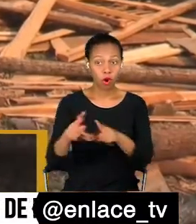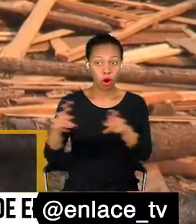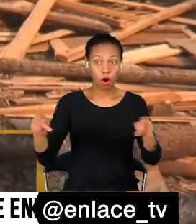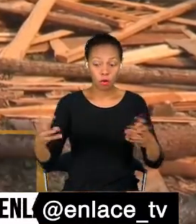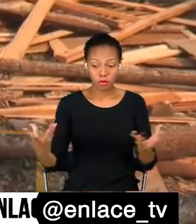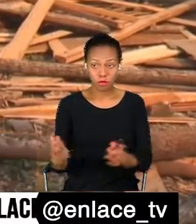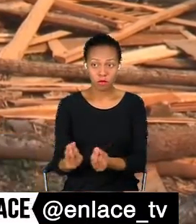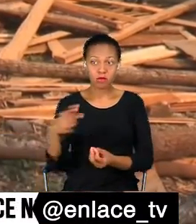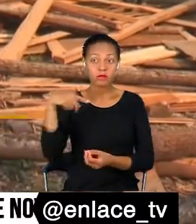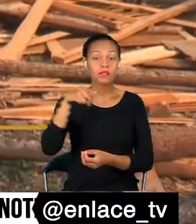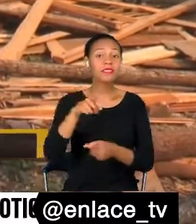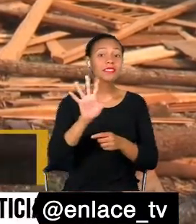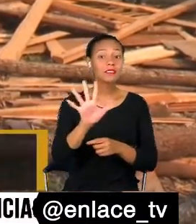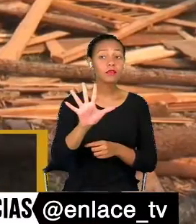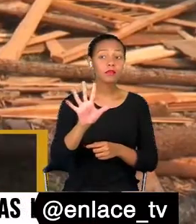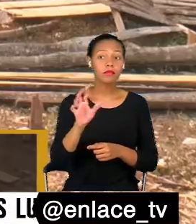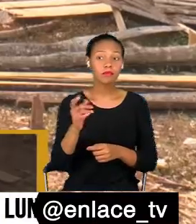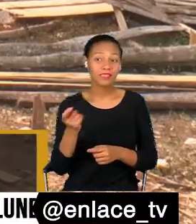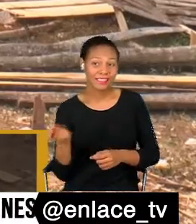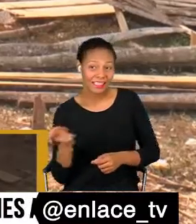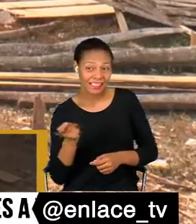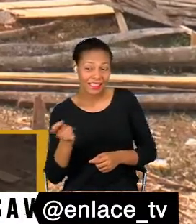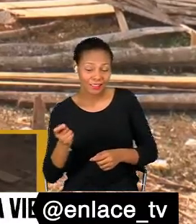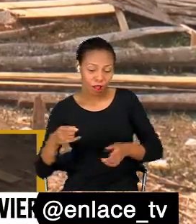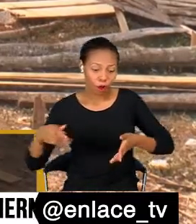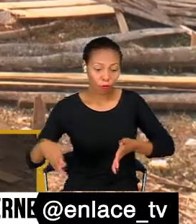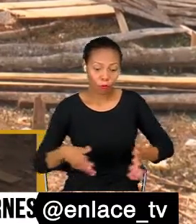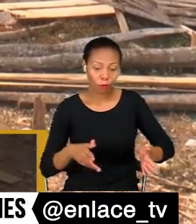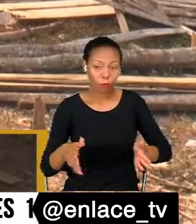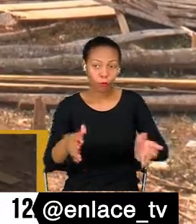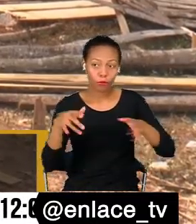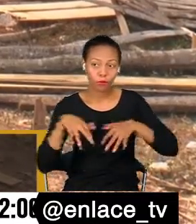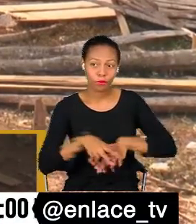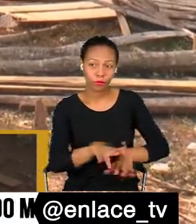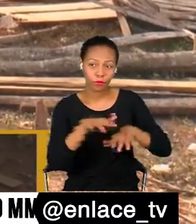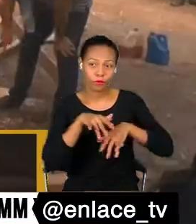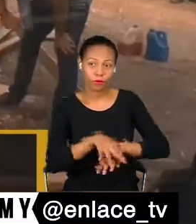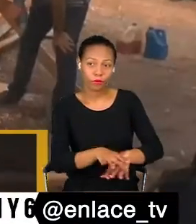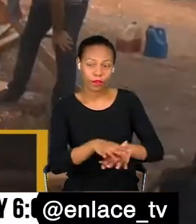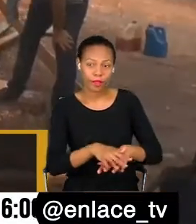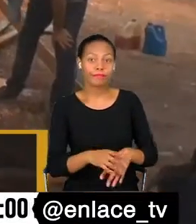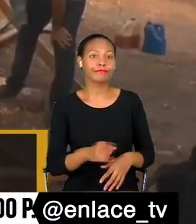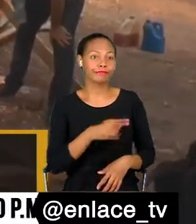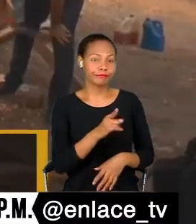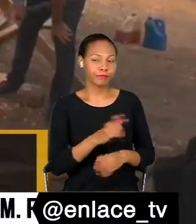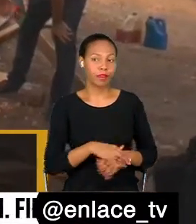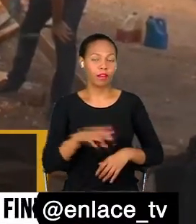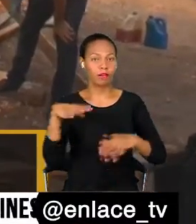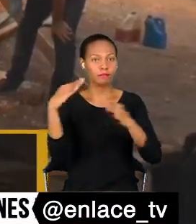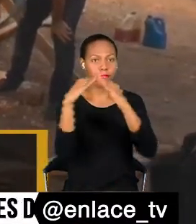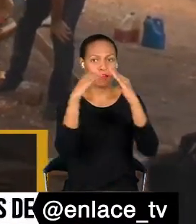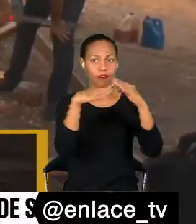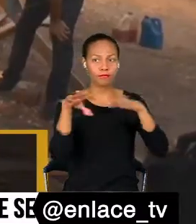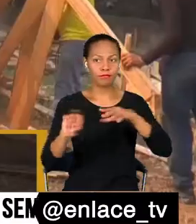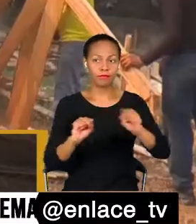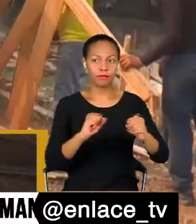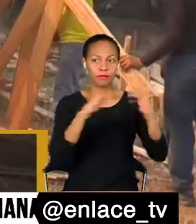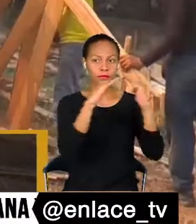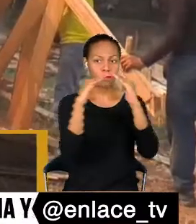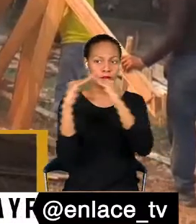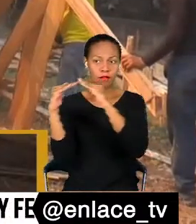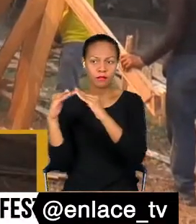de la canalización del caño Las Lavanderas, llegaron funcionarios de Ornato y Espacio Público a desalojar una invasión conformada por 20